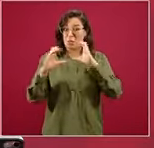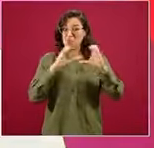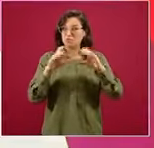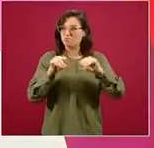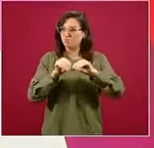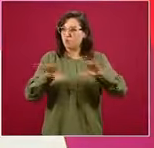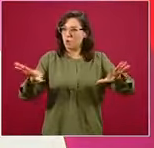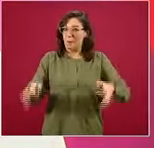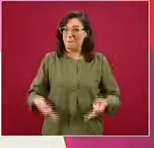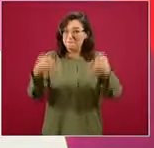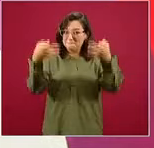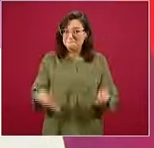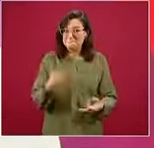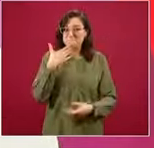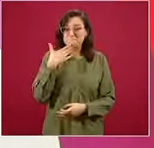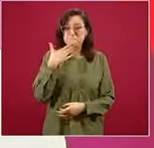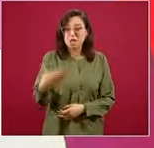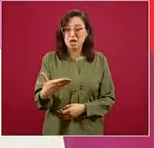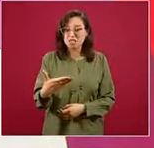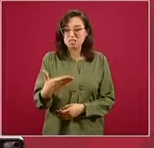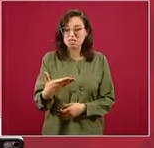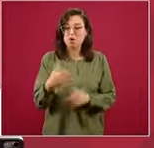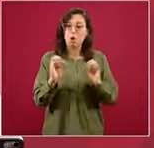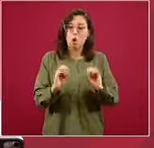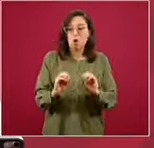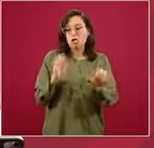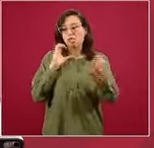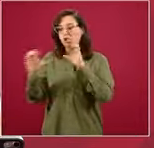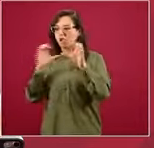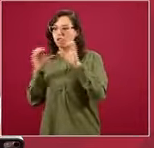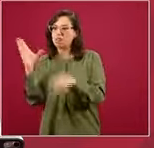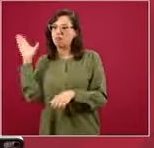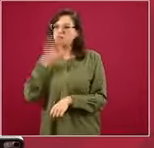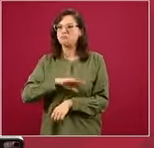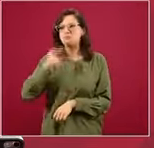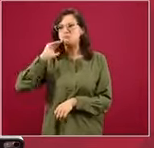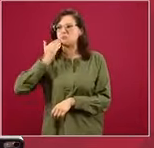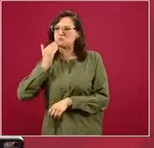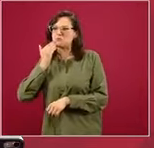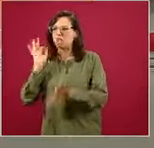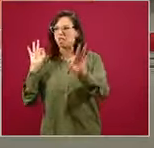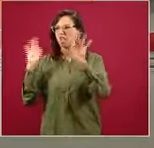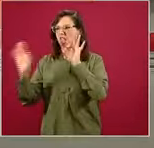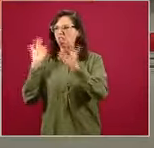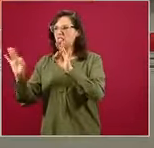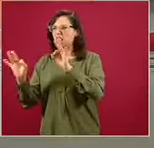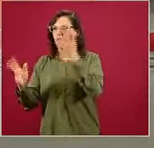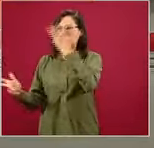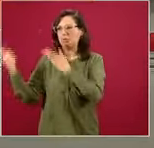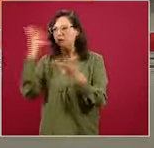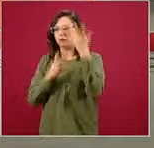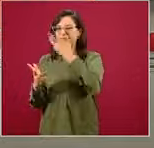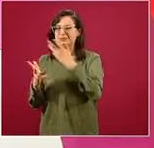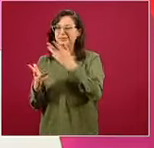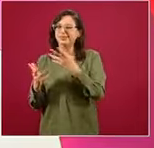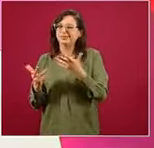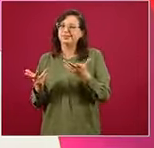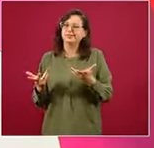a la población o comunicar mal para generar encono, pues al final del